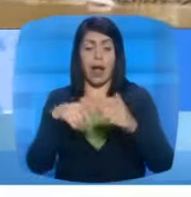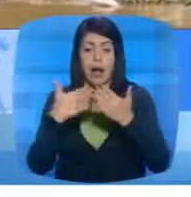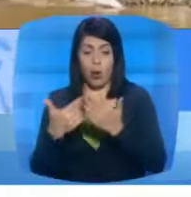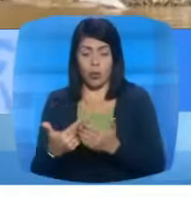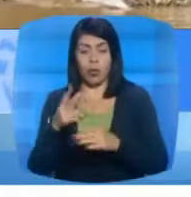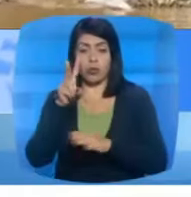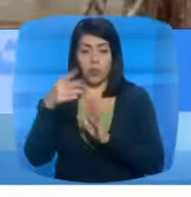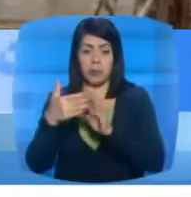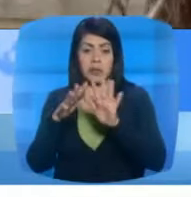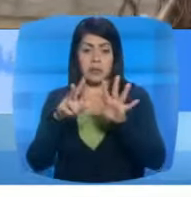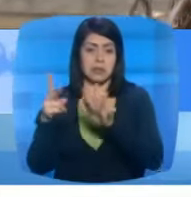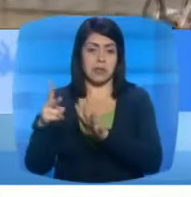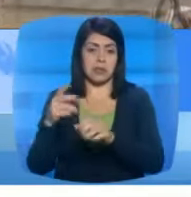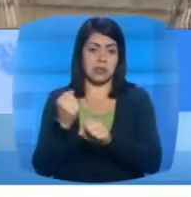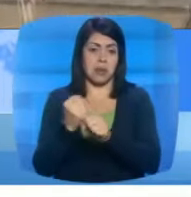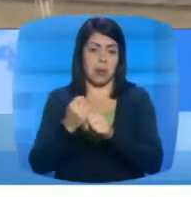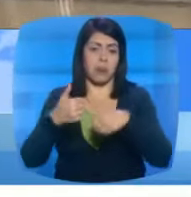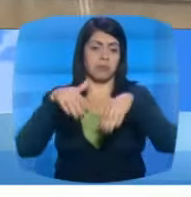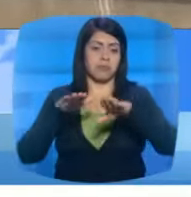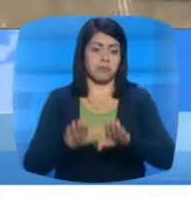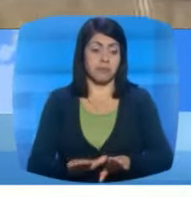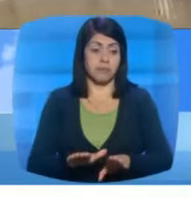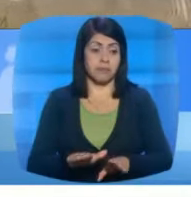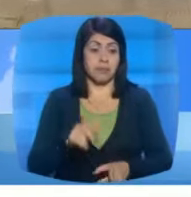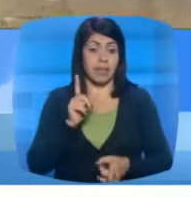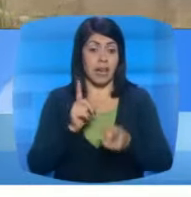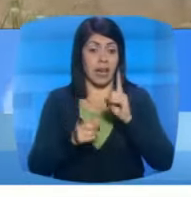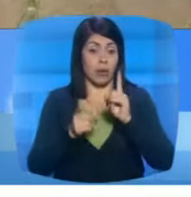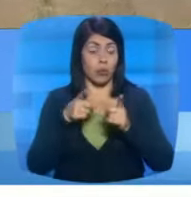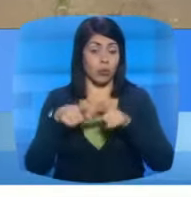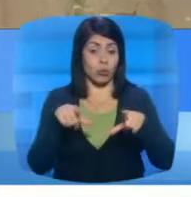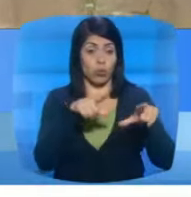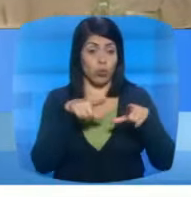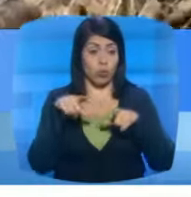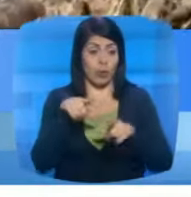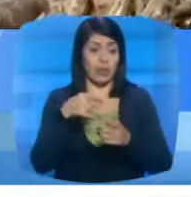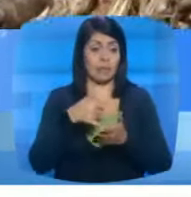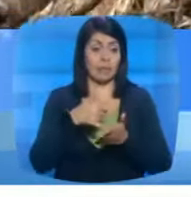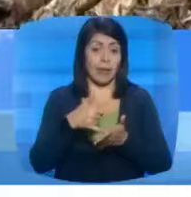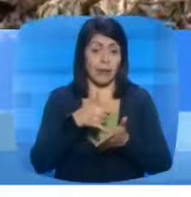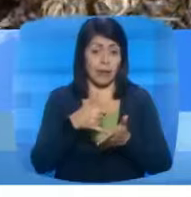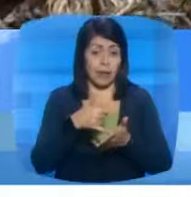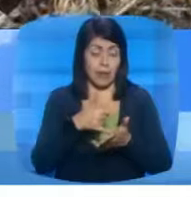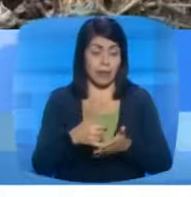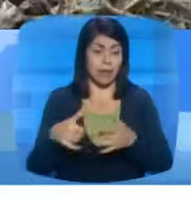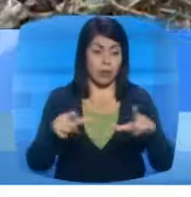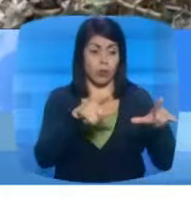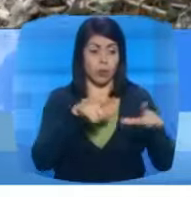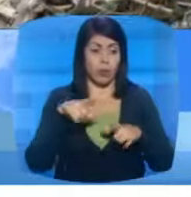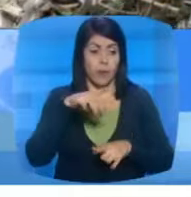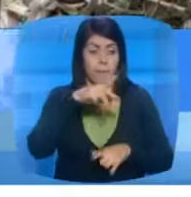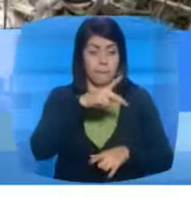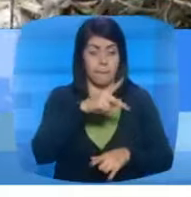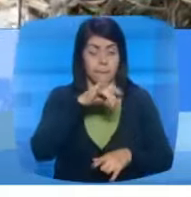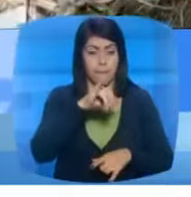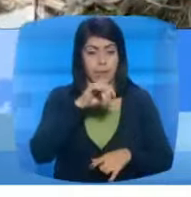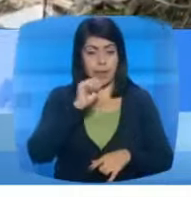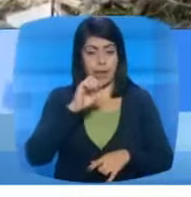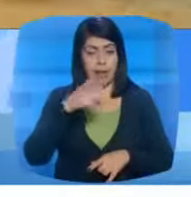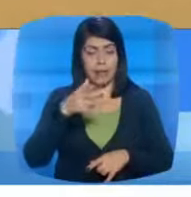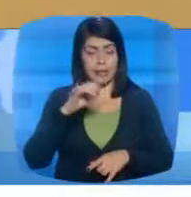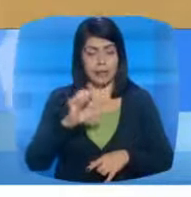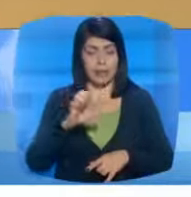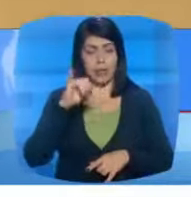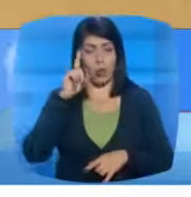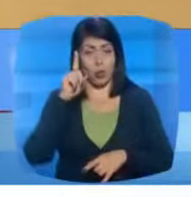2017 paralizaron la obra. Aseguró que esto dejó algunos tramos con gran vulnerabilidad en los sectores PH1, Renacer